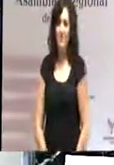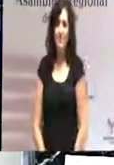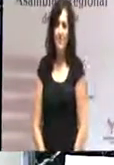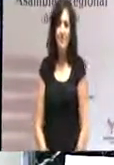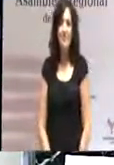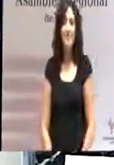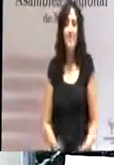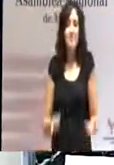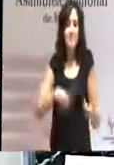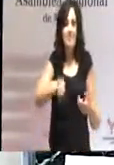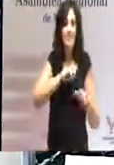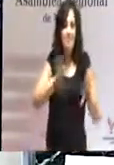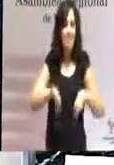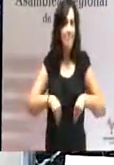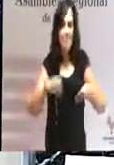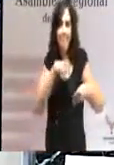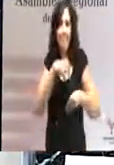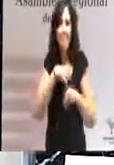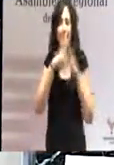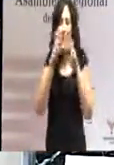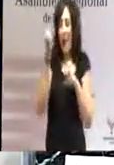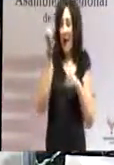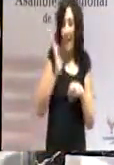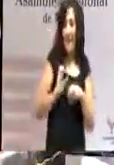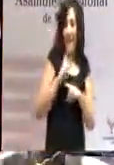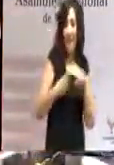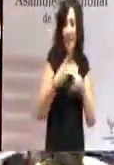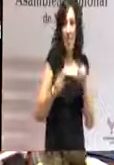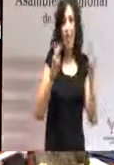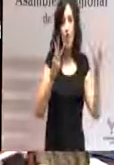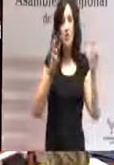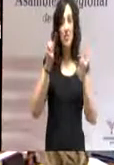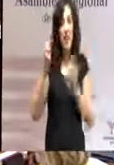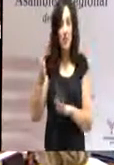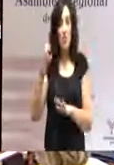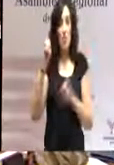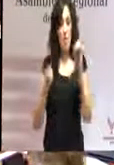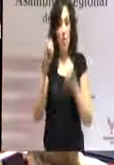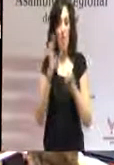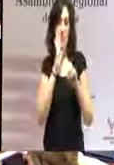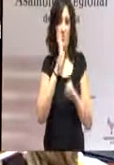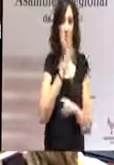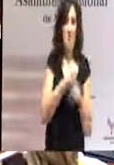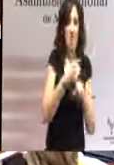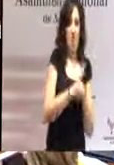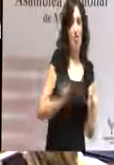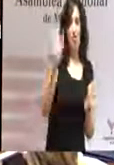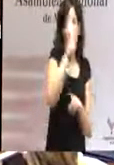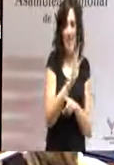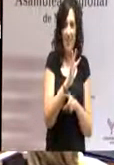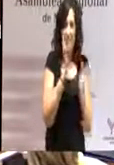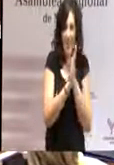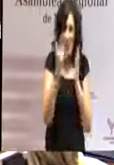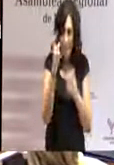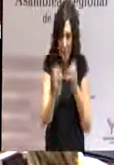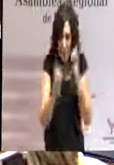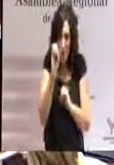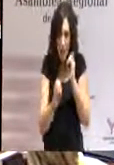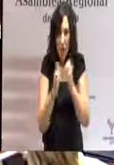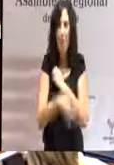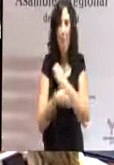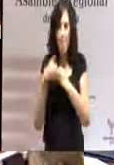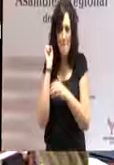Es inaceptable que la renta media de los murcianos siga en el 81% de la nacional. Es decir, somos un 20% más pobres que el